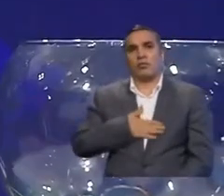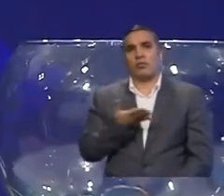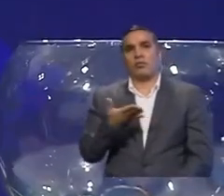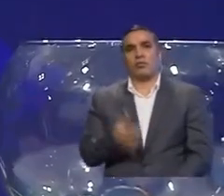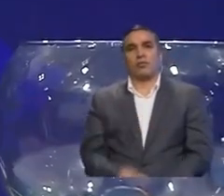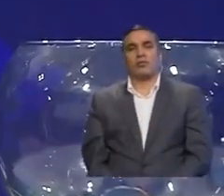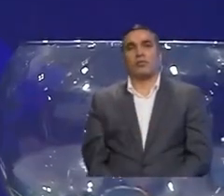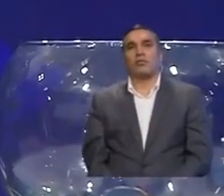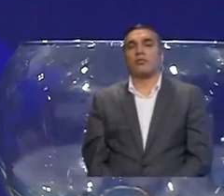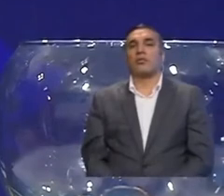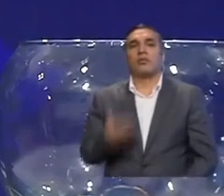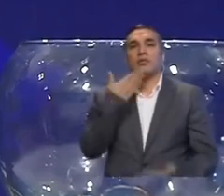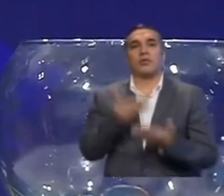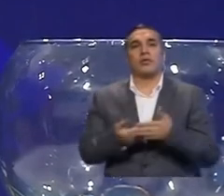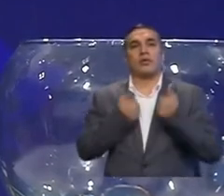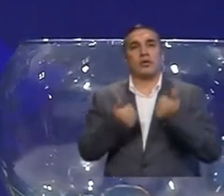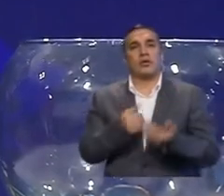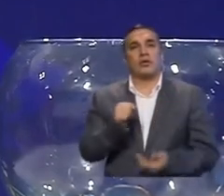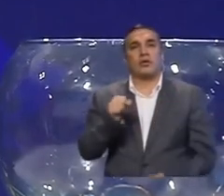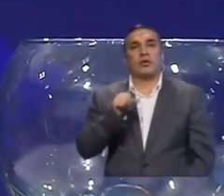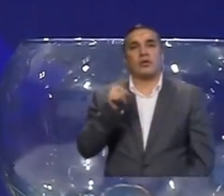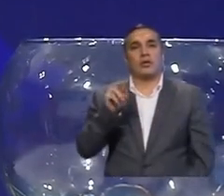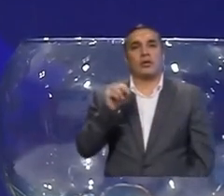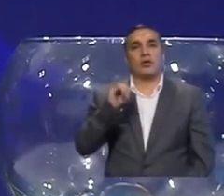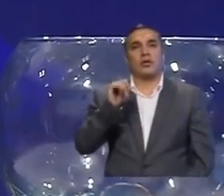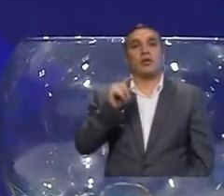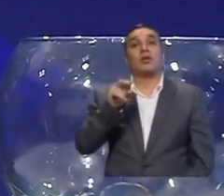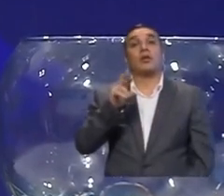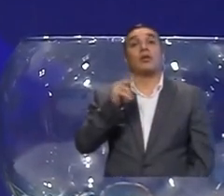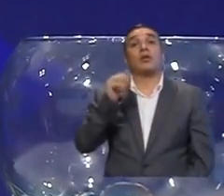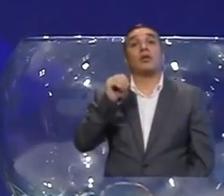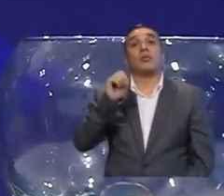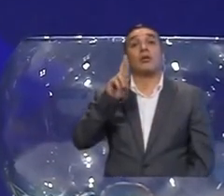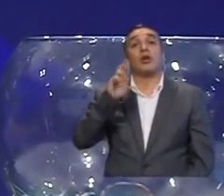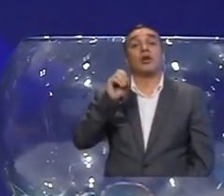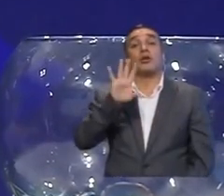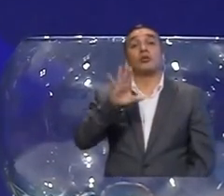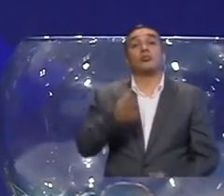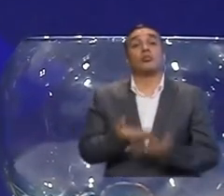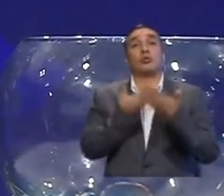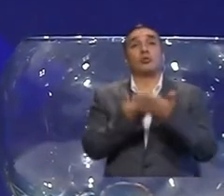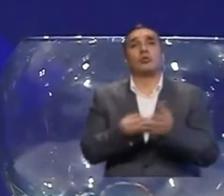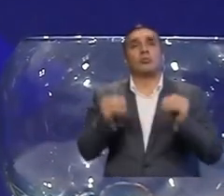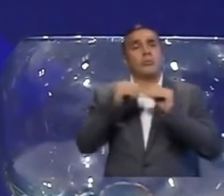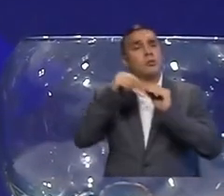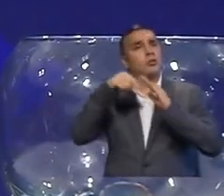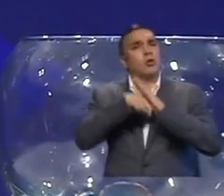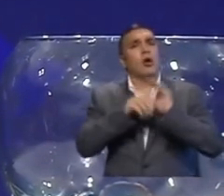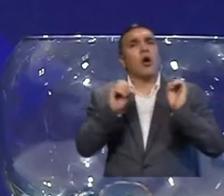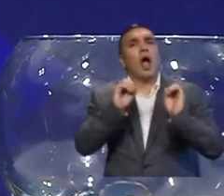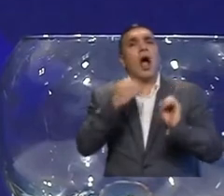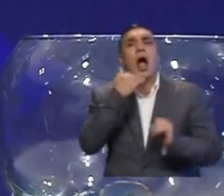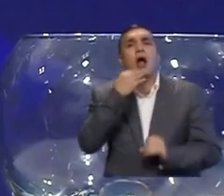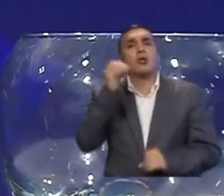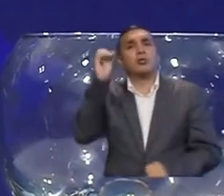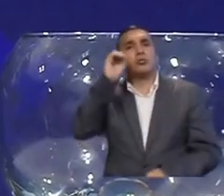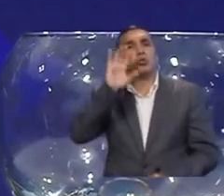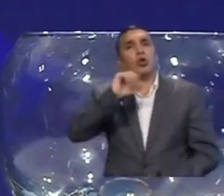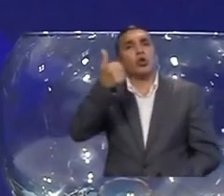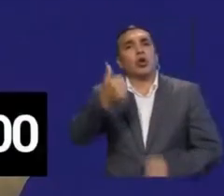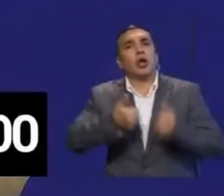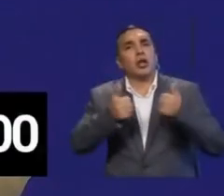especifique. Gracias, candidato Sagnay. Candidato Romero, ¿su propuesta en profundización o alguna observación a la de los candidatos?